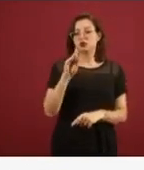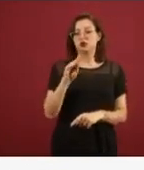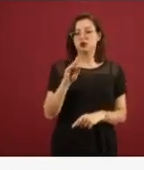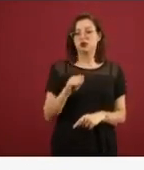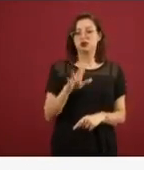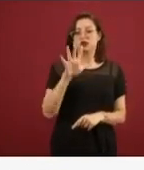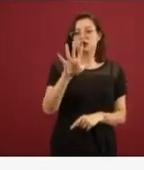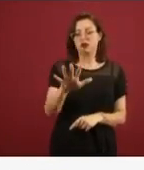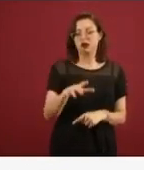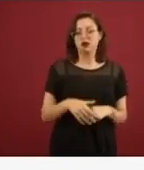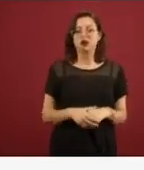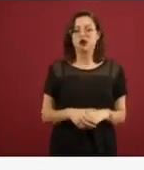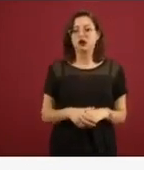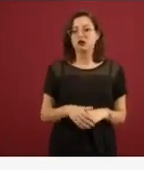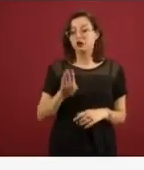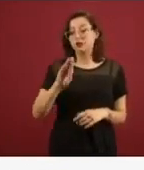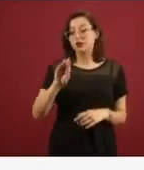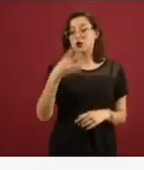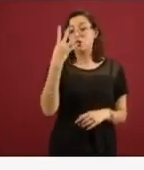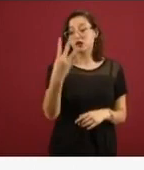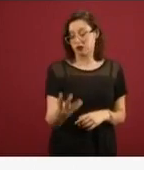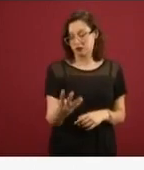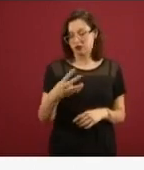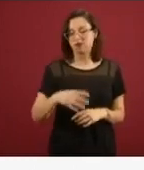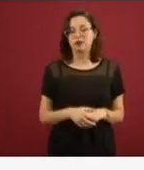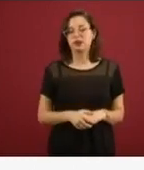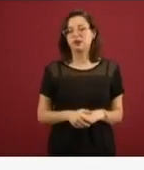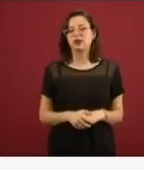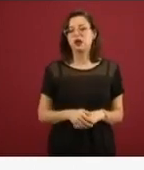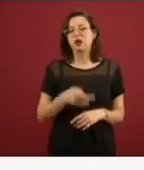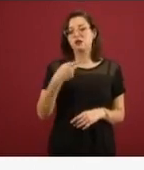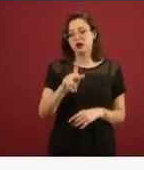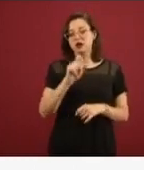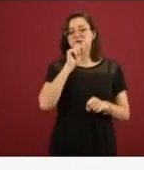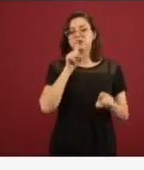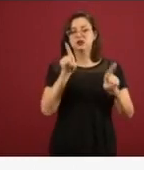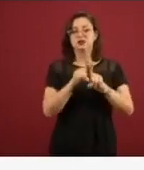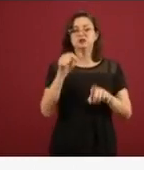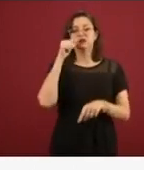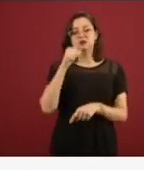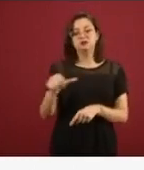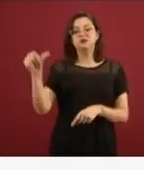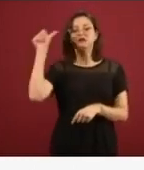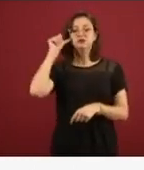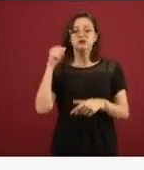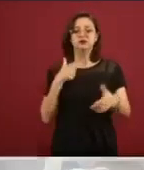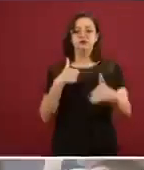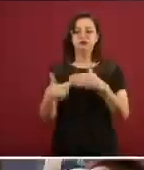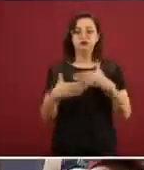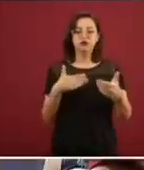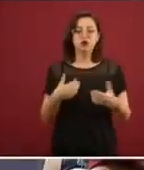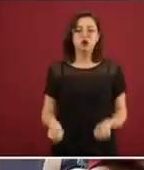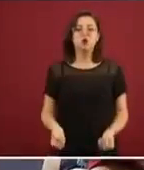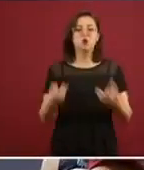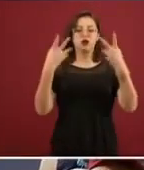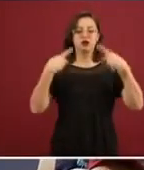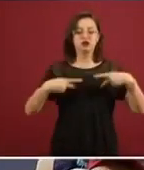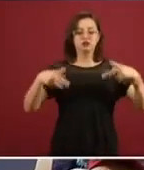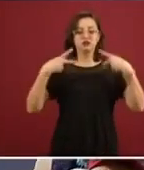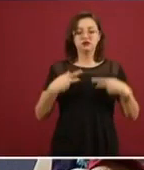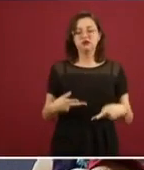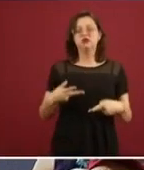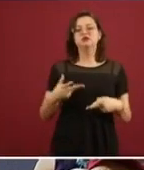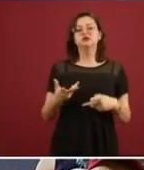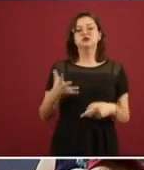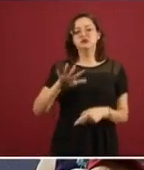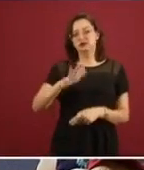7.94. Sin embargo, también recordando que precisamente el día de ayer que se actualizó la cantidad de casos estimados